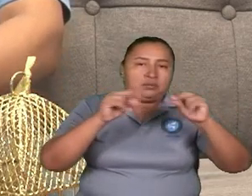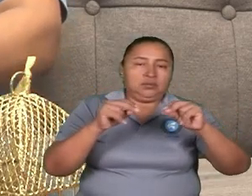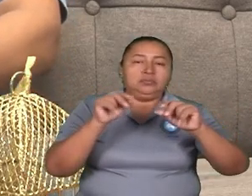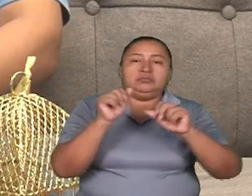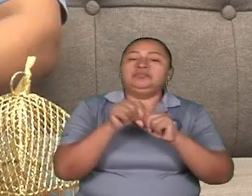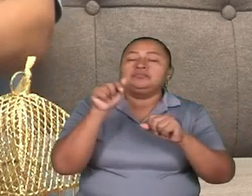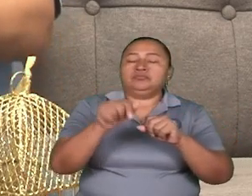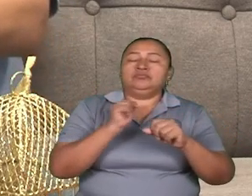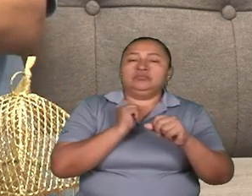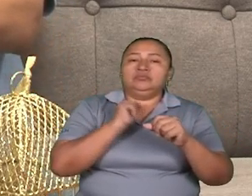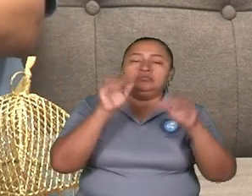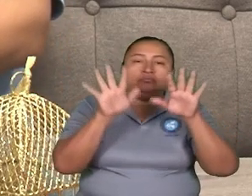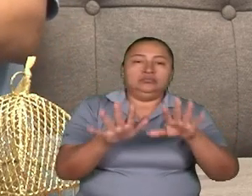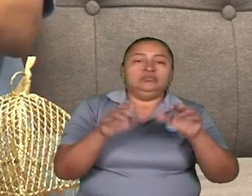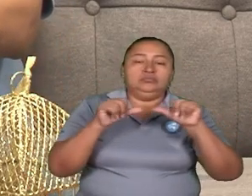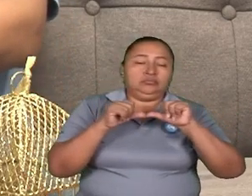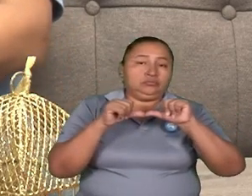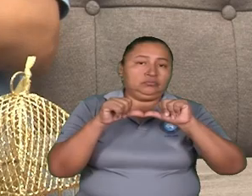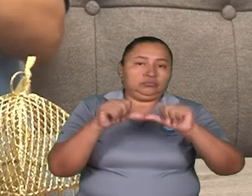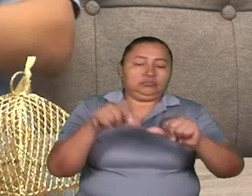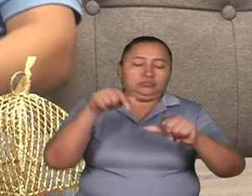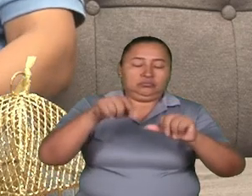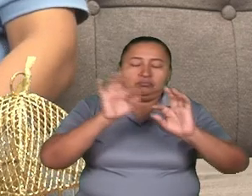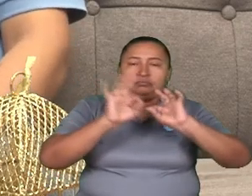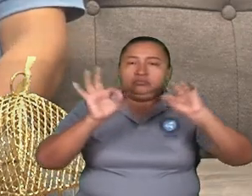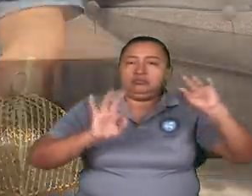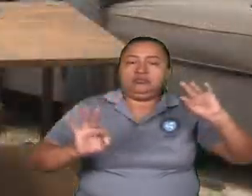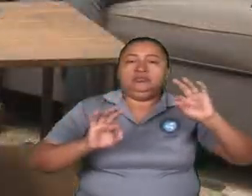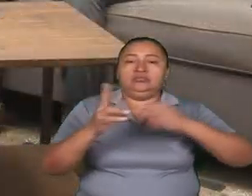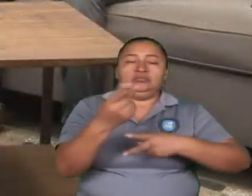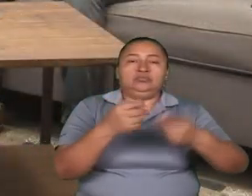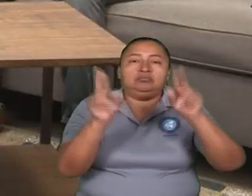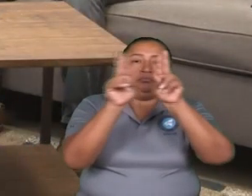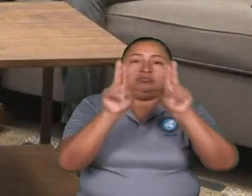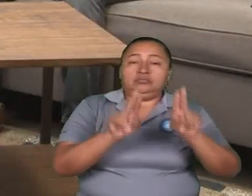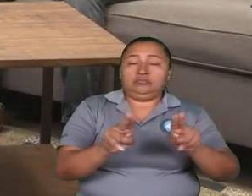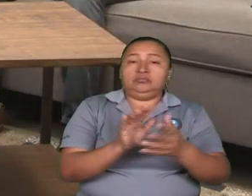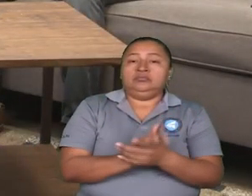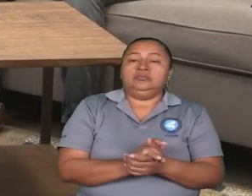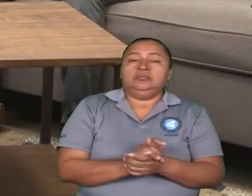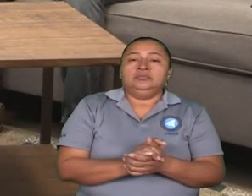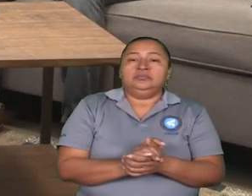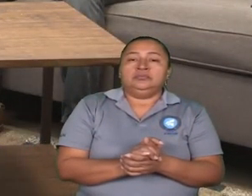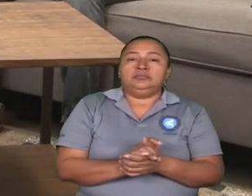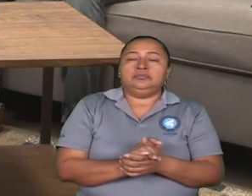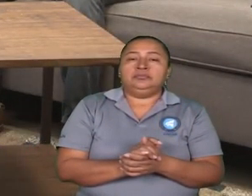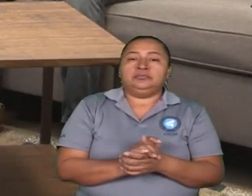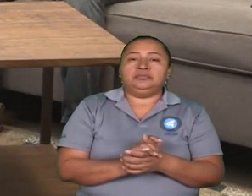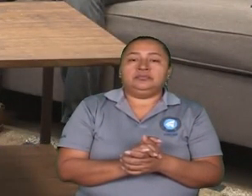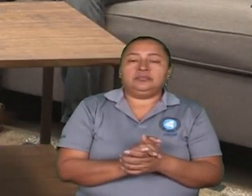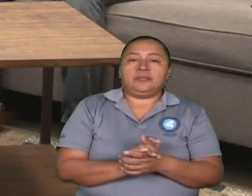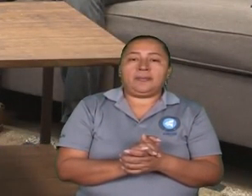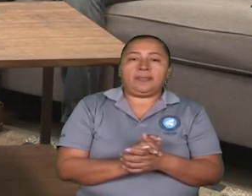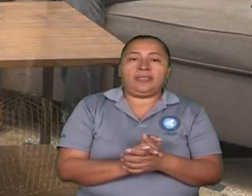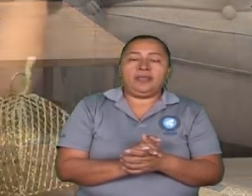IMIPYME, ¿verdad?, el sector privado también que está con MEMA, ¿verdad?, y la